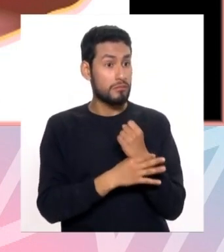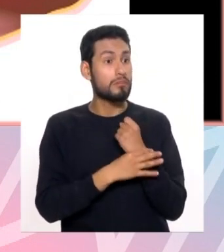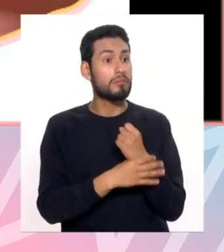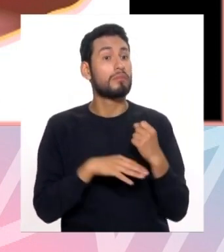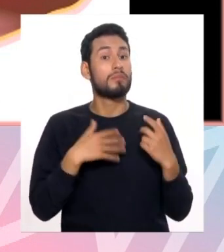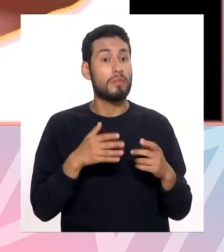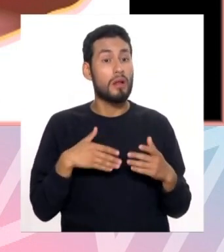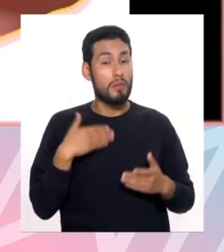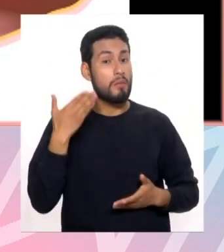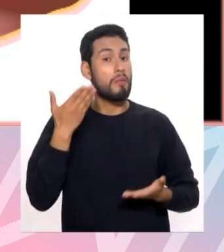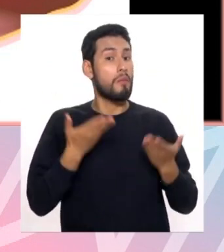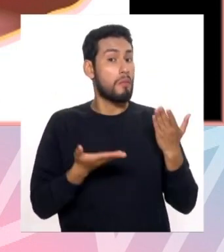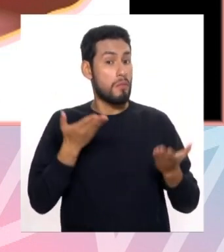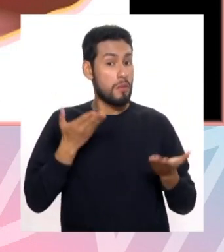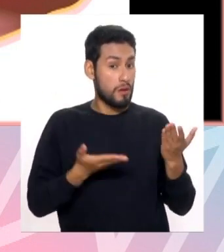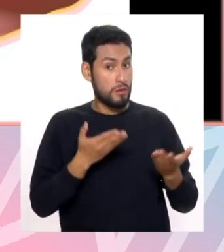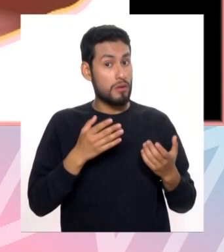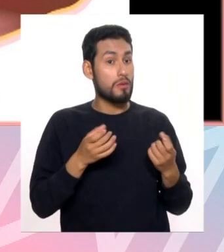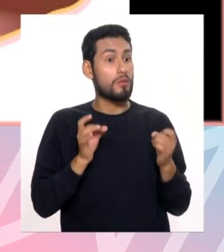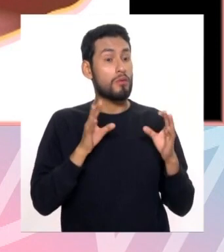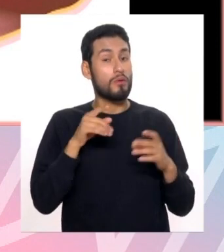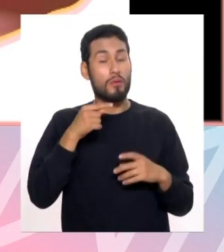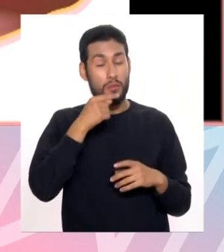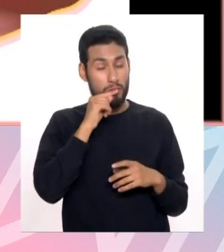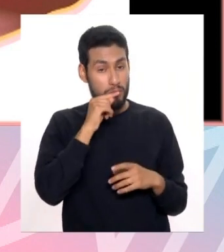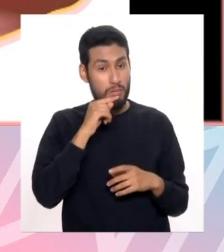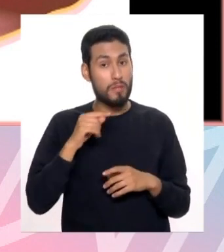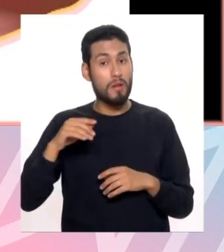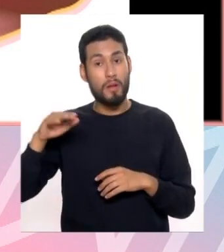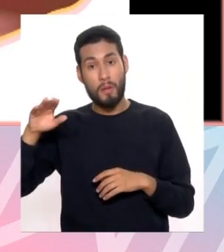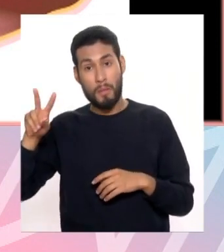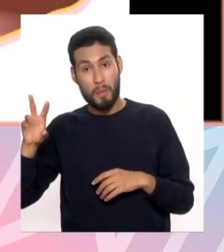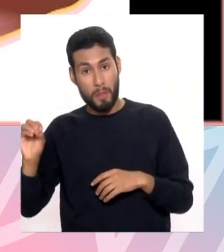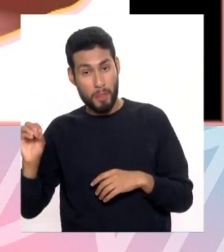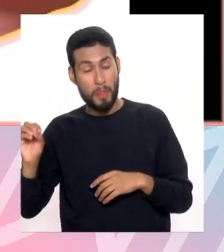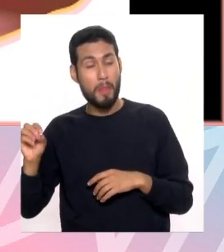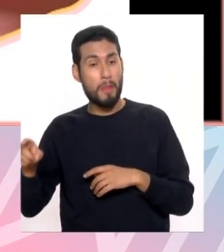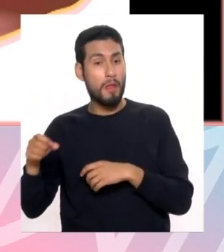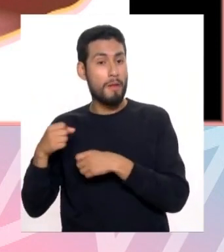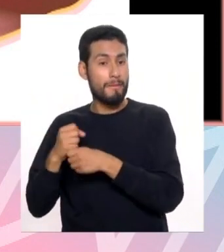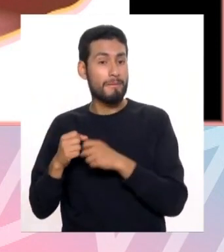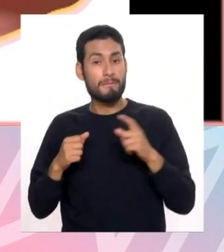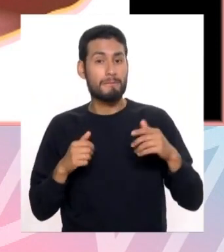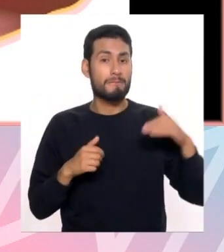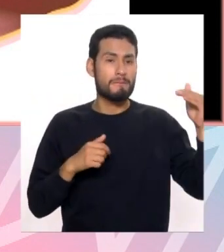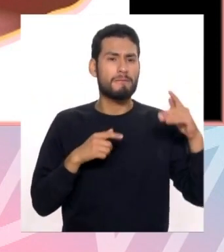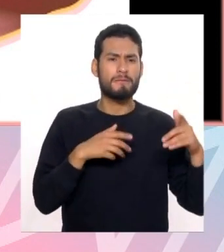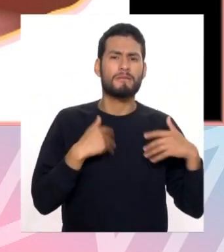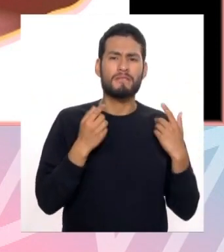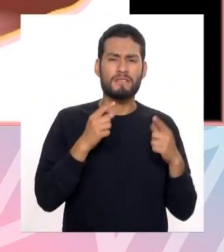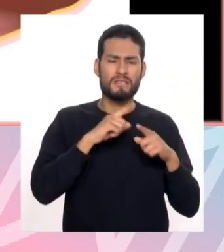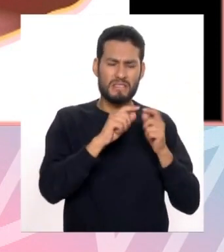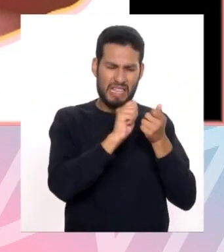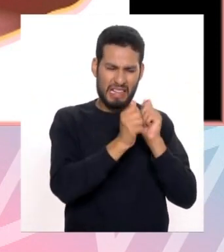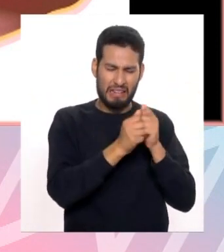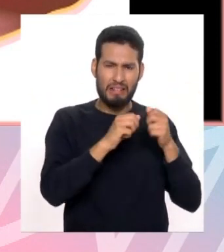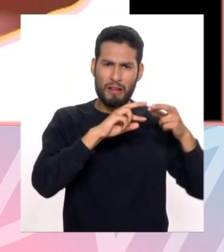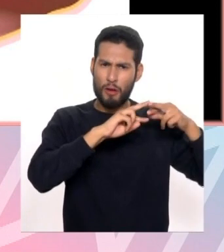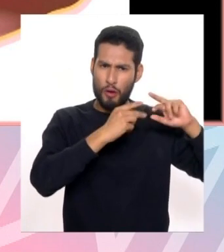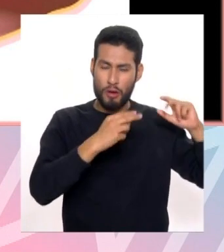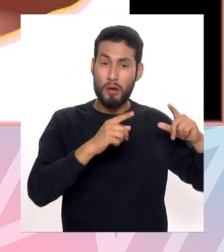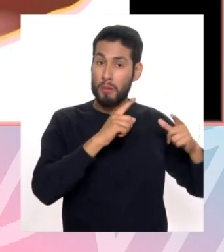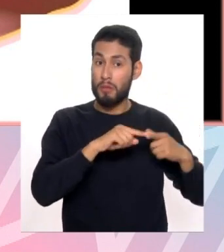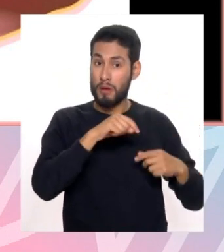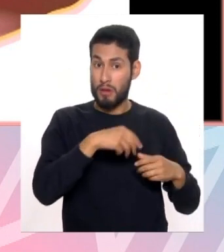mayor probabilidad con respecto a una mujer embarazada a los 20 años de que desarrolle síndromes cromosómicos, no significa que lo